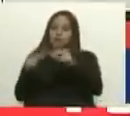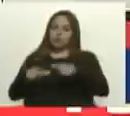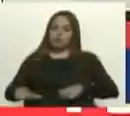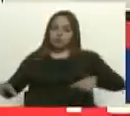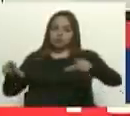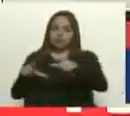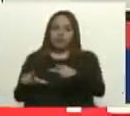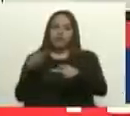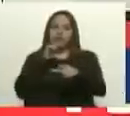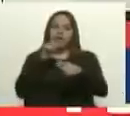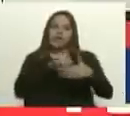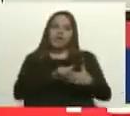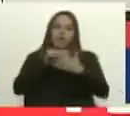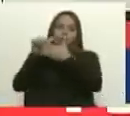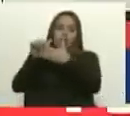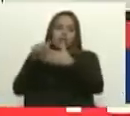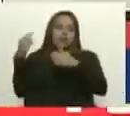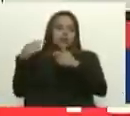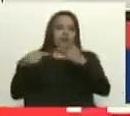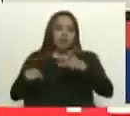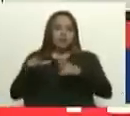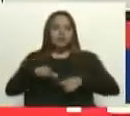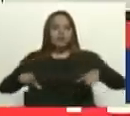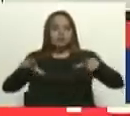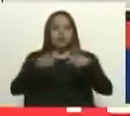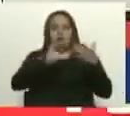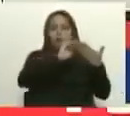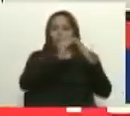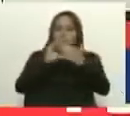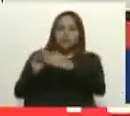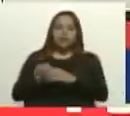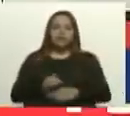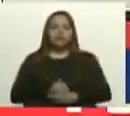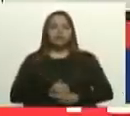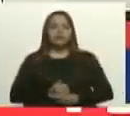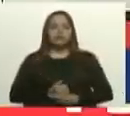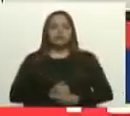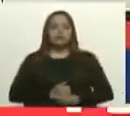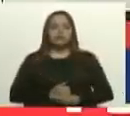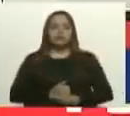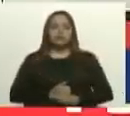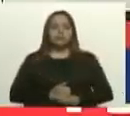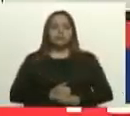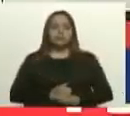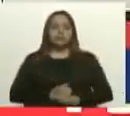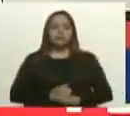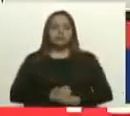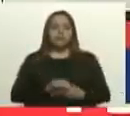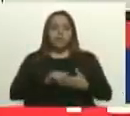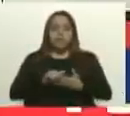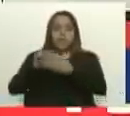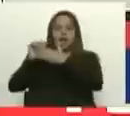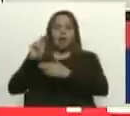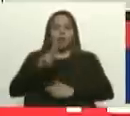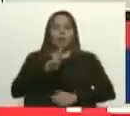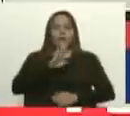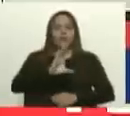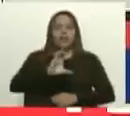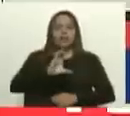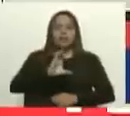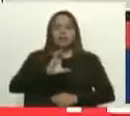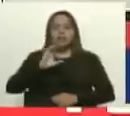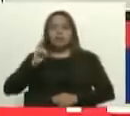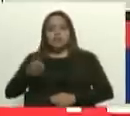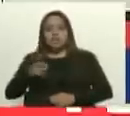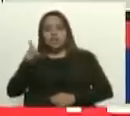del liderazgo local, del liderazgo comunitario, del liderazgo de la UVC, liderazgo de las calles.